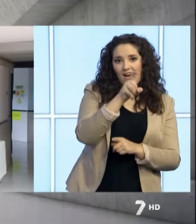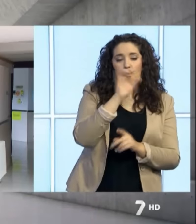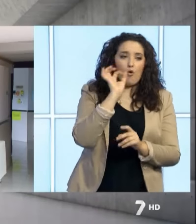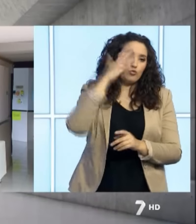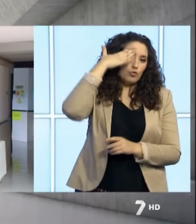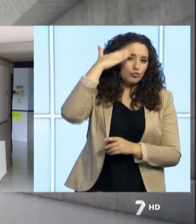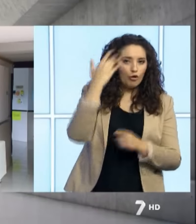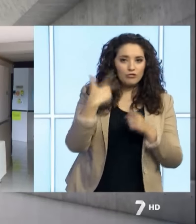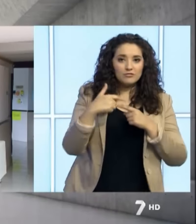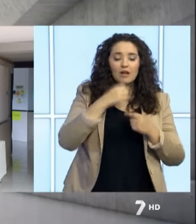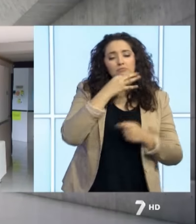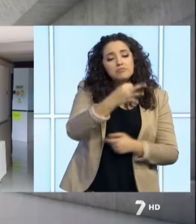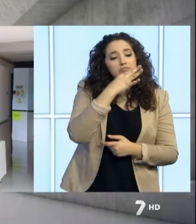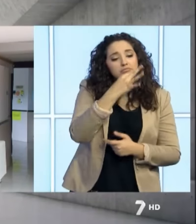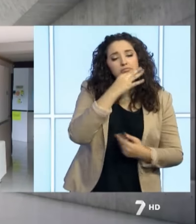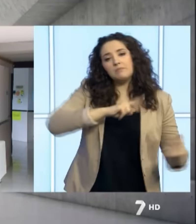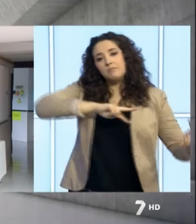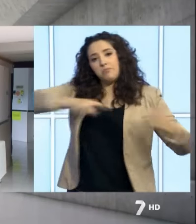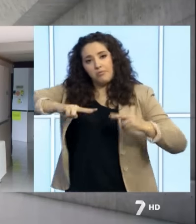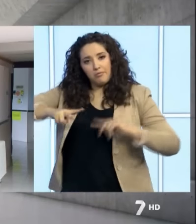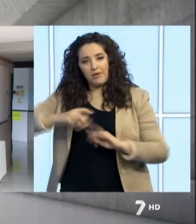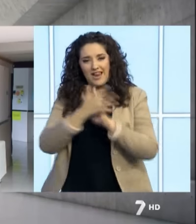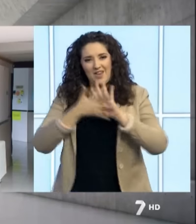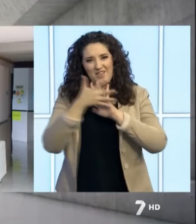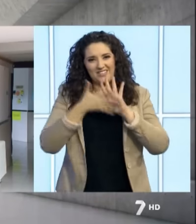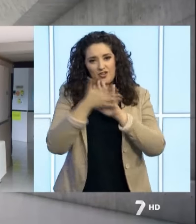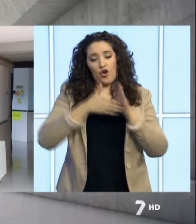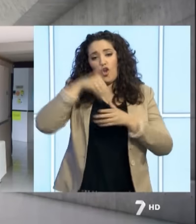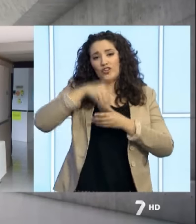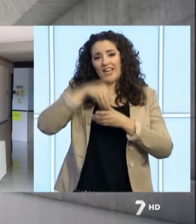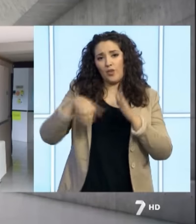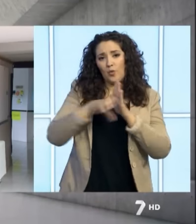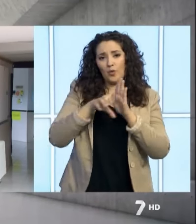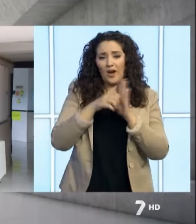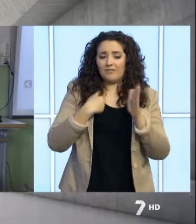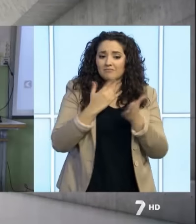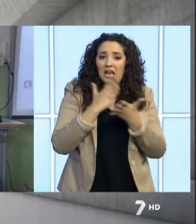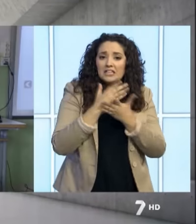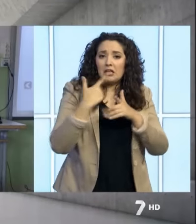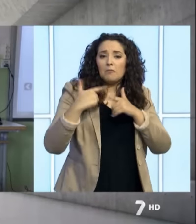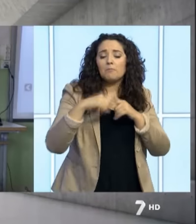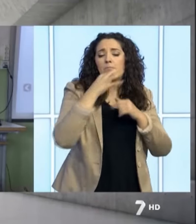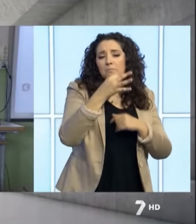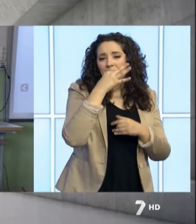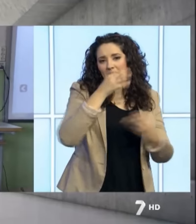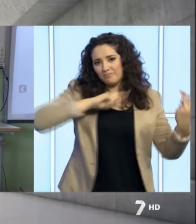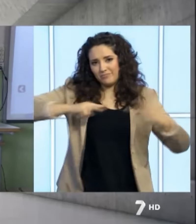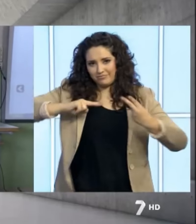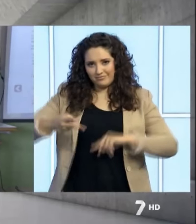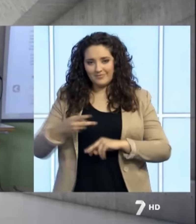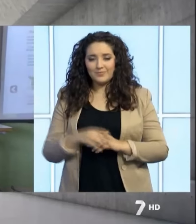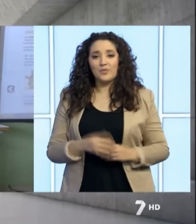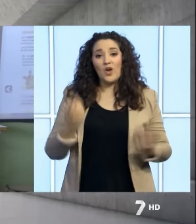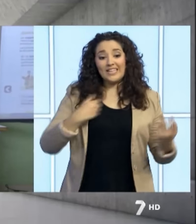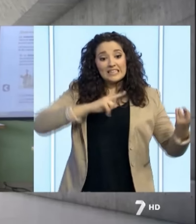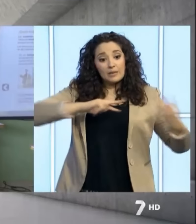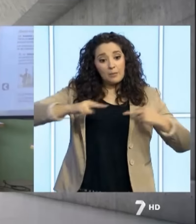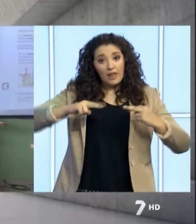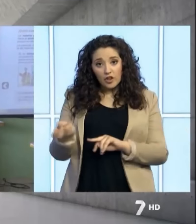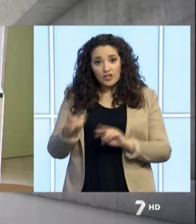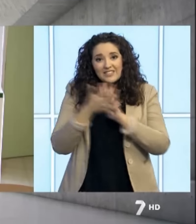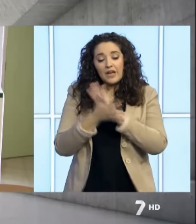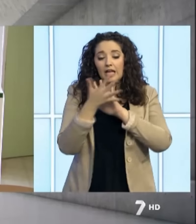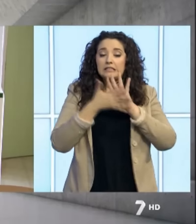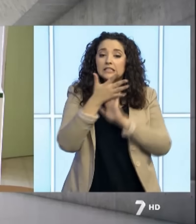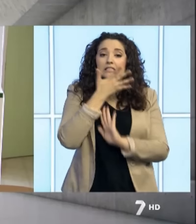tutor va diciendo en ese momento. Interpretamos en lengua de signos los contenidos curriculares de la clase. Pero la interpretación no se queda solo en los